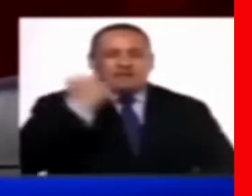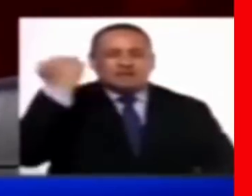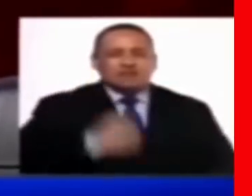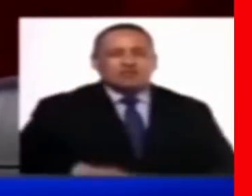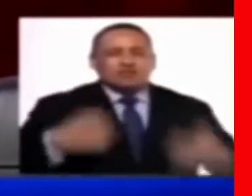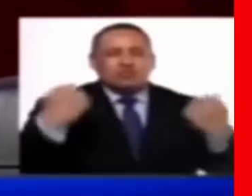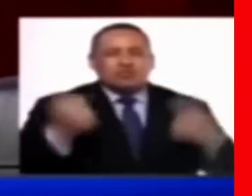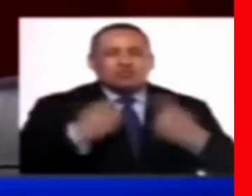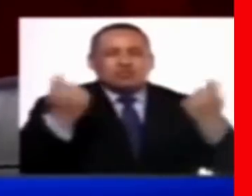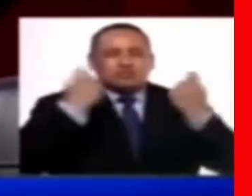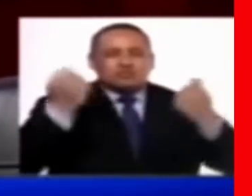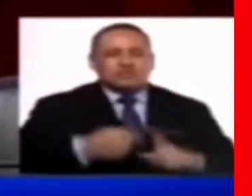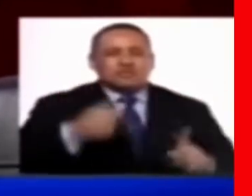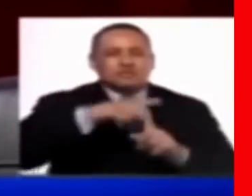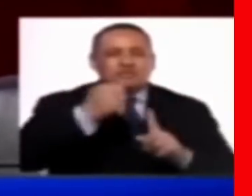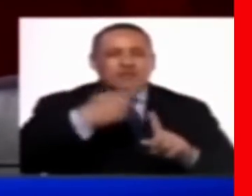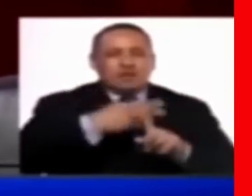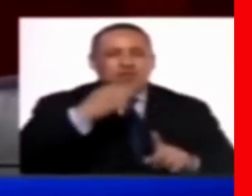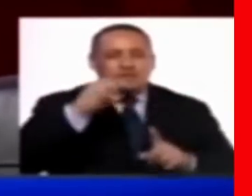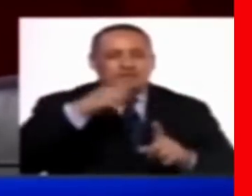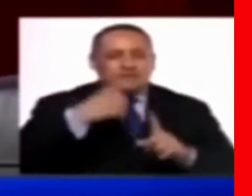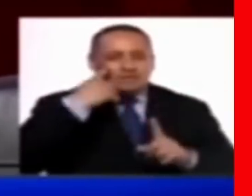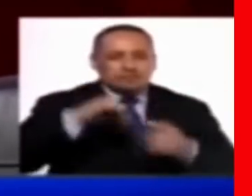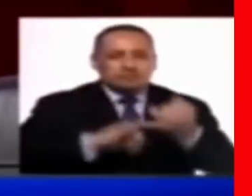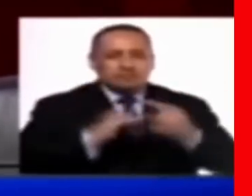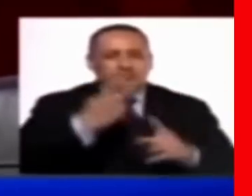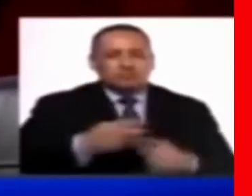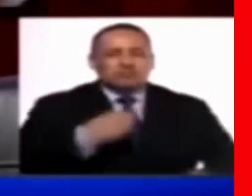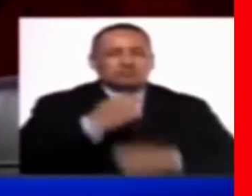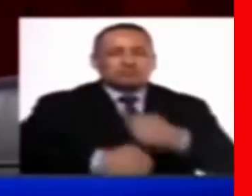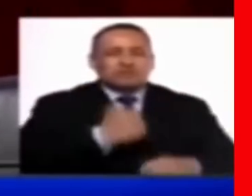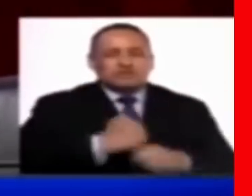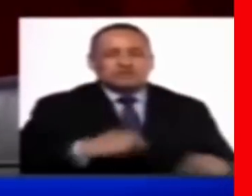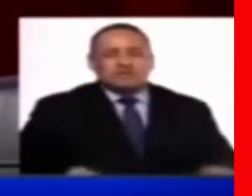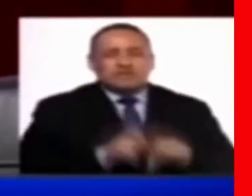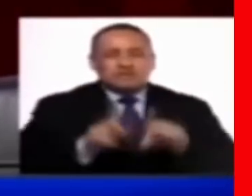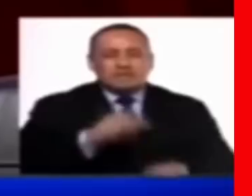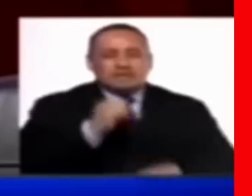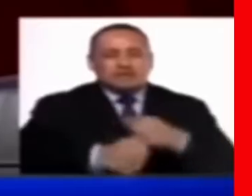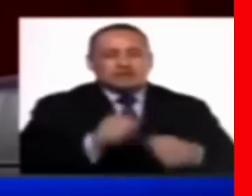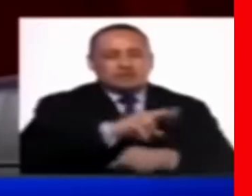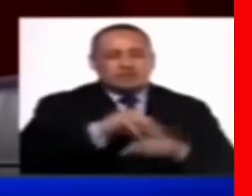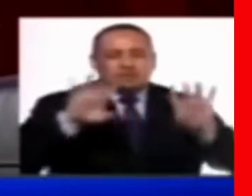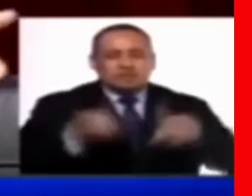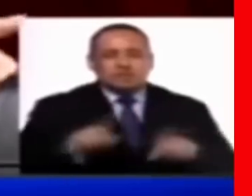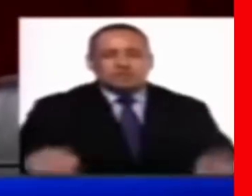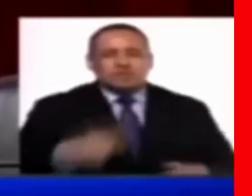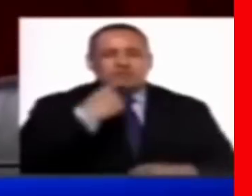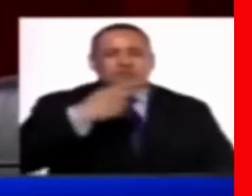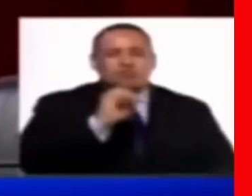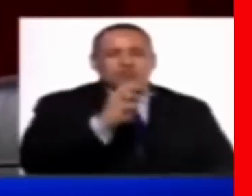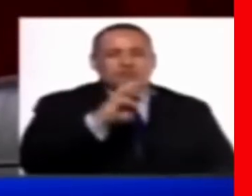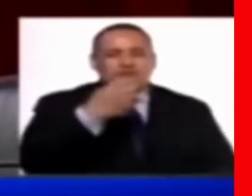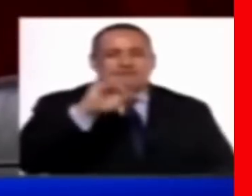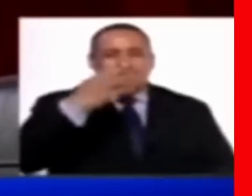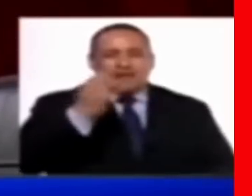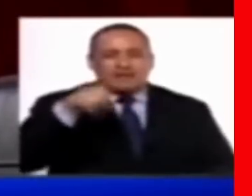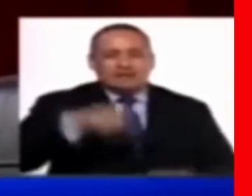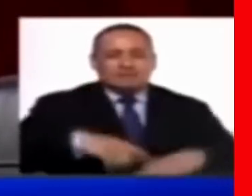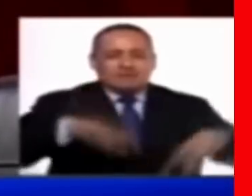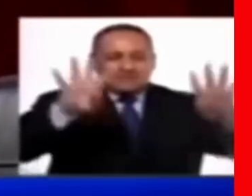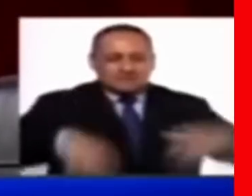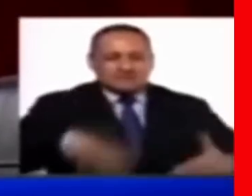concurso radial de Radio Tahuantinsuyo hace décadas atrás. Y en el 2009 en Bolivia, la Wiphala, ese mantel de